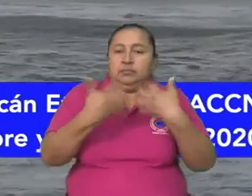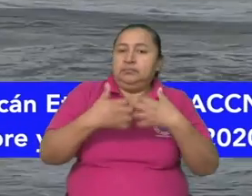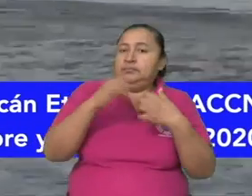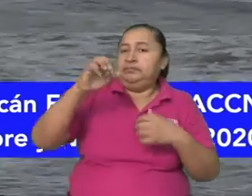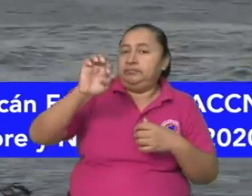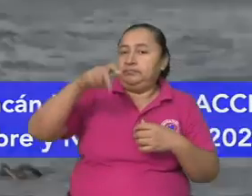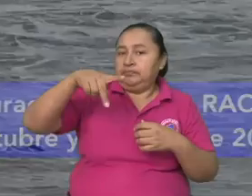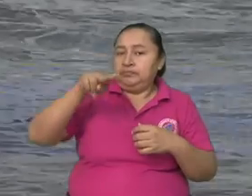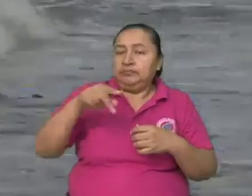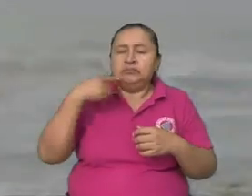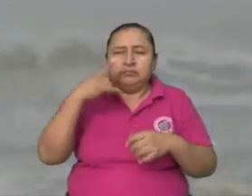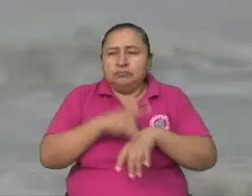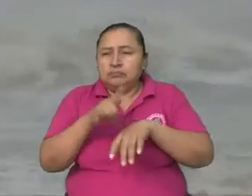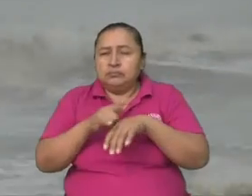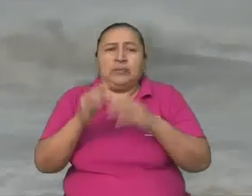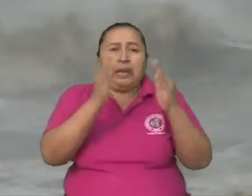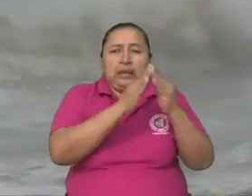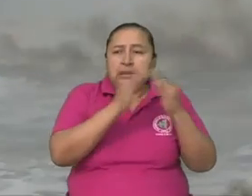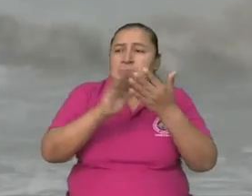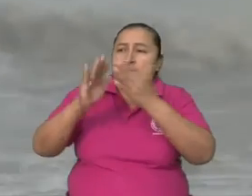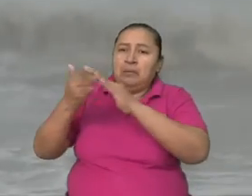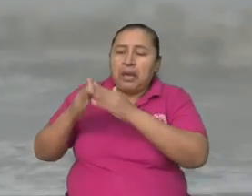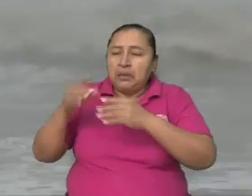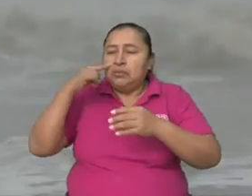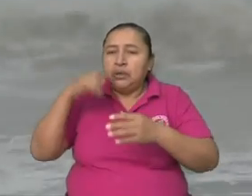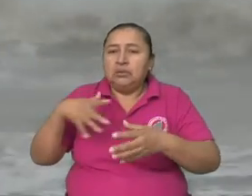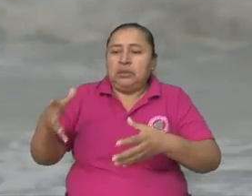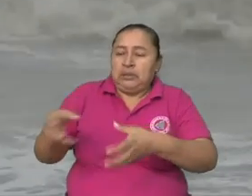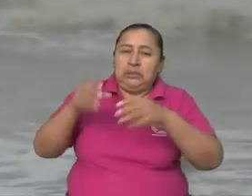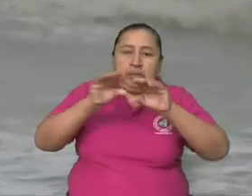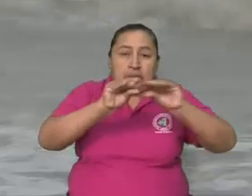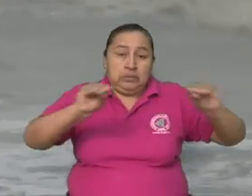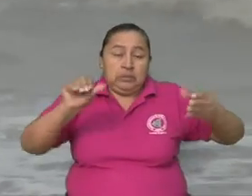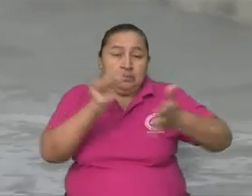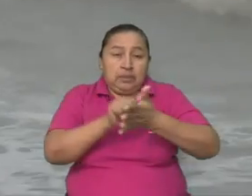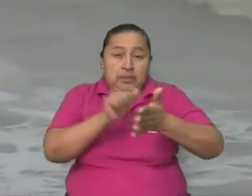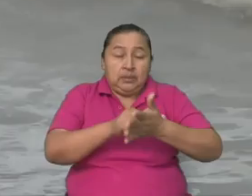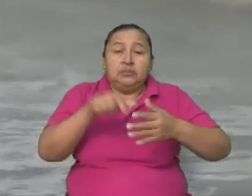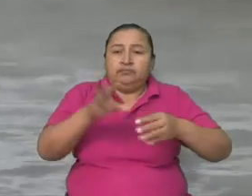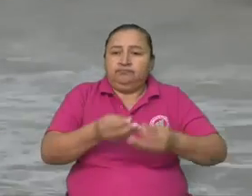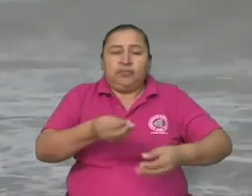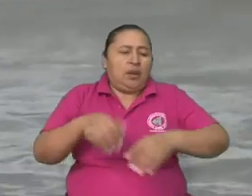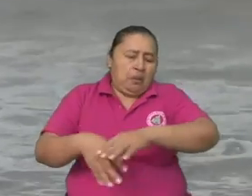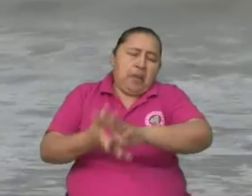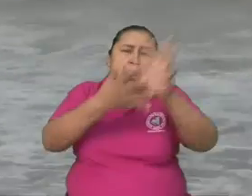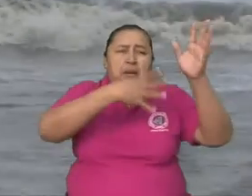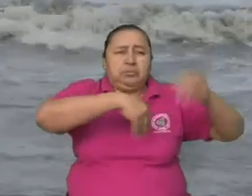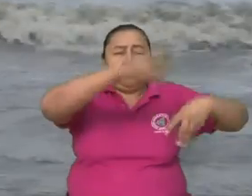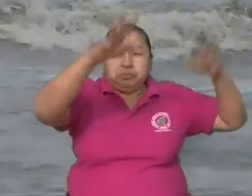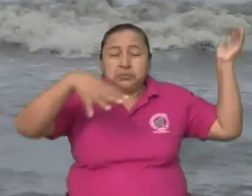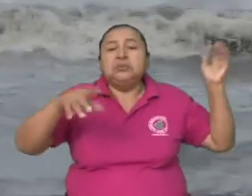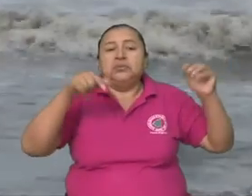puerto andaban buscando en las casas, en los barrios, la madera que se arrancó el